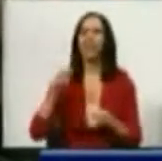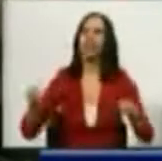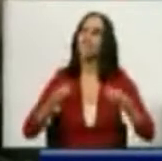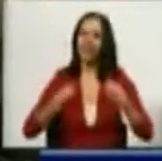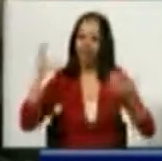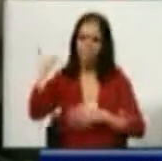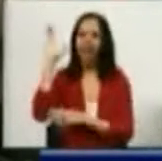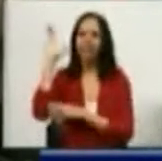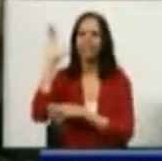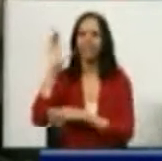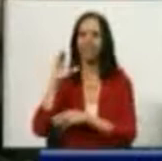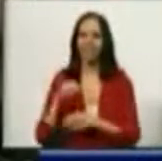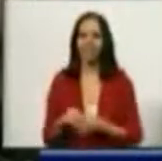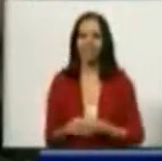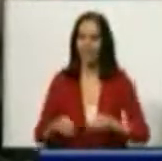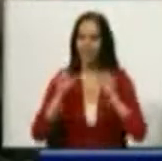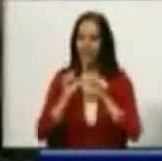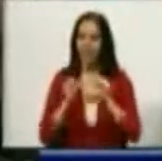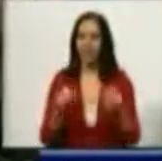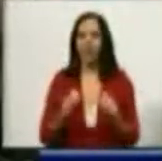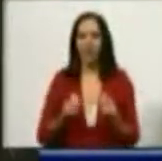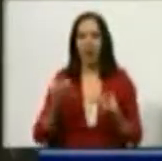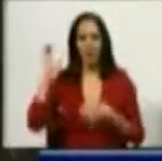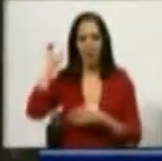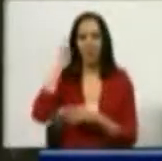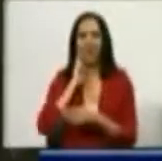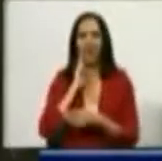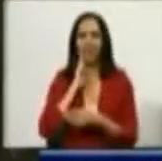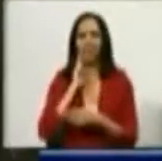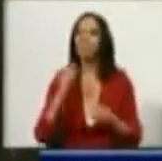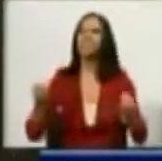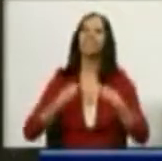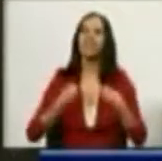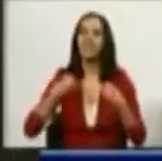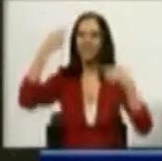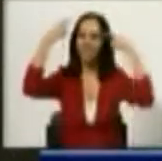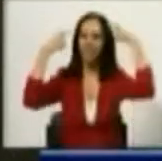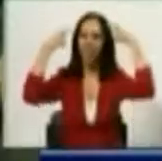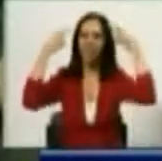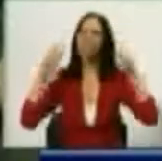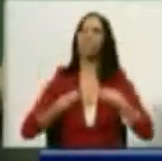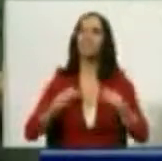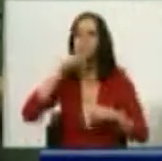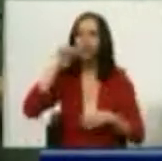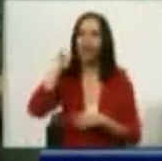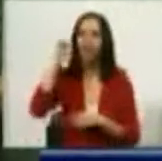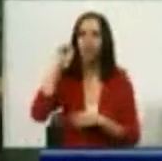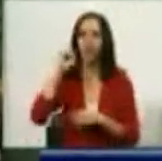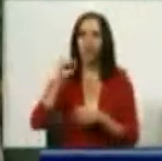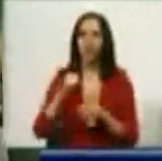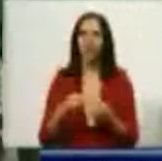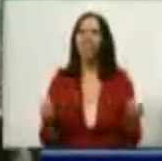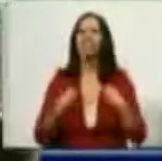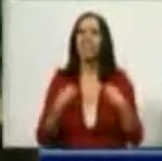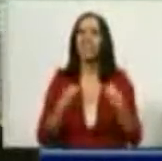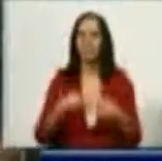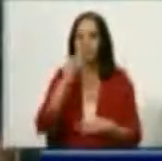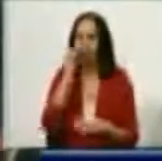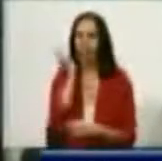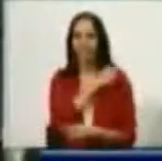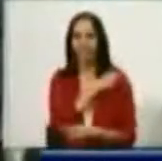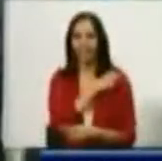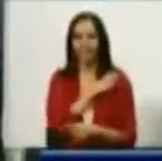viva la patria que viva Bolívar que viva Chávez que viva Maduro que viva García